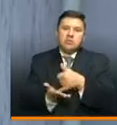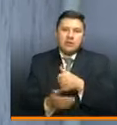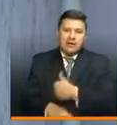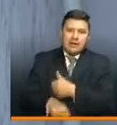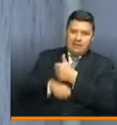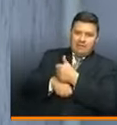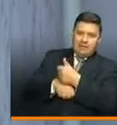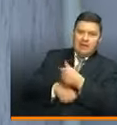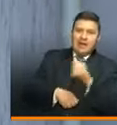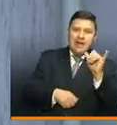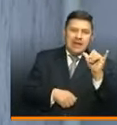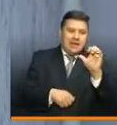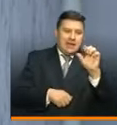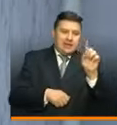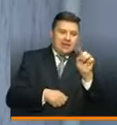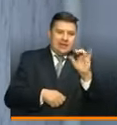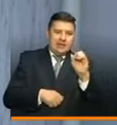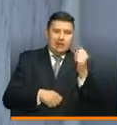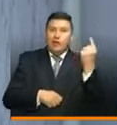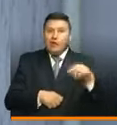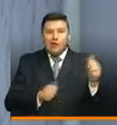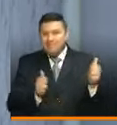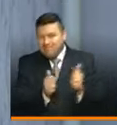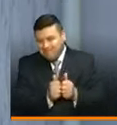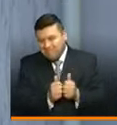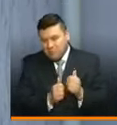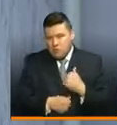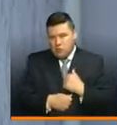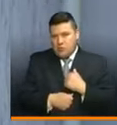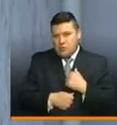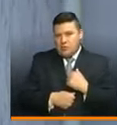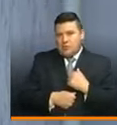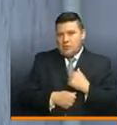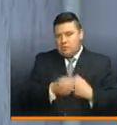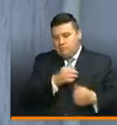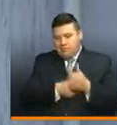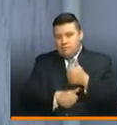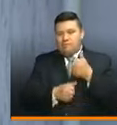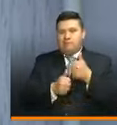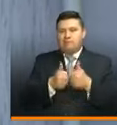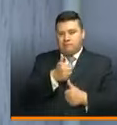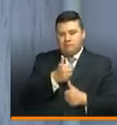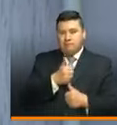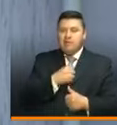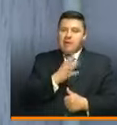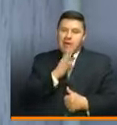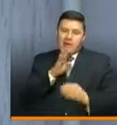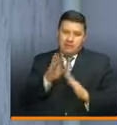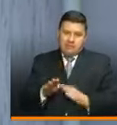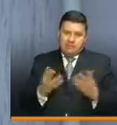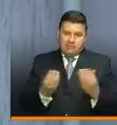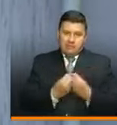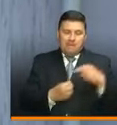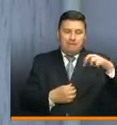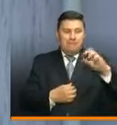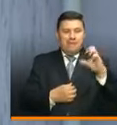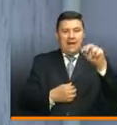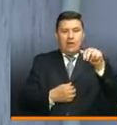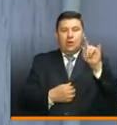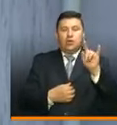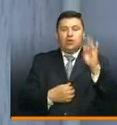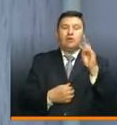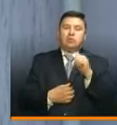jefa, Jessica Falleta. No puede estar aquí con nosotros hoy, entonces yo tomo su turno y hablo en nombre de PNUD